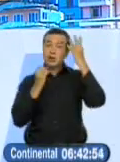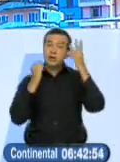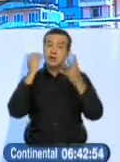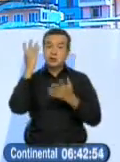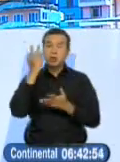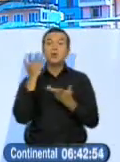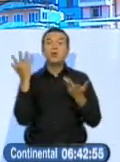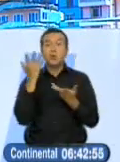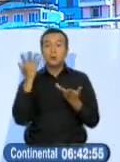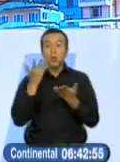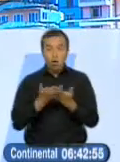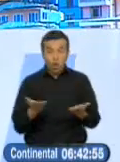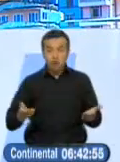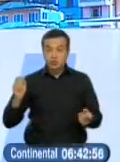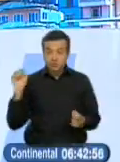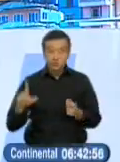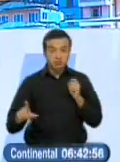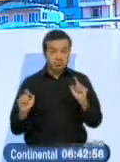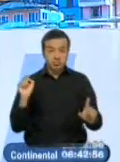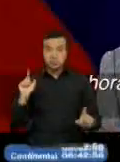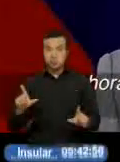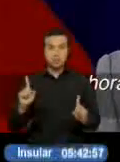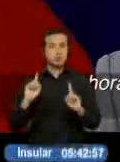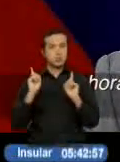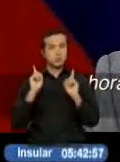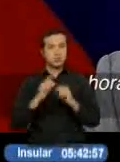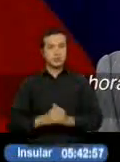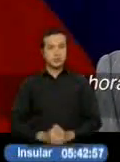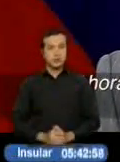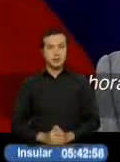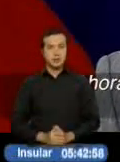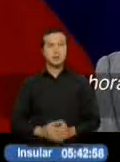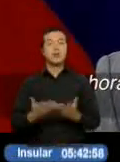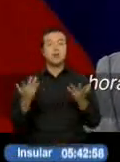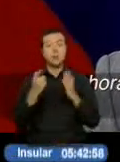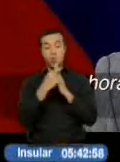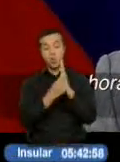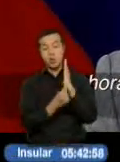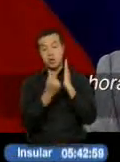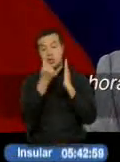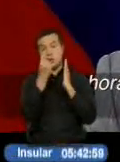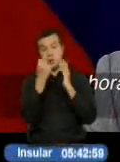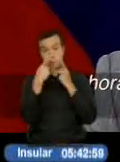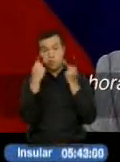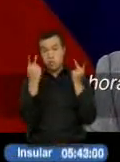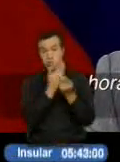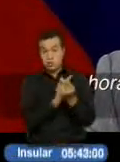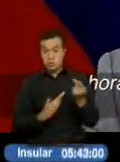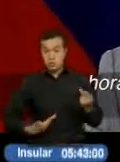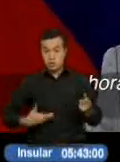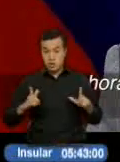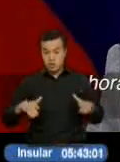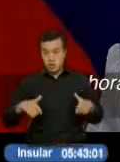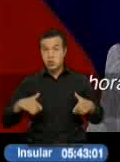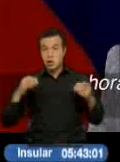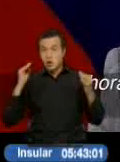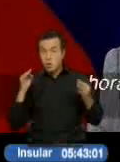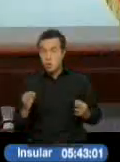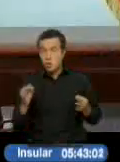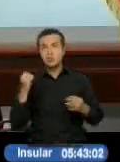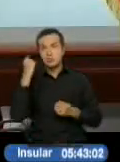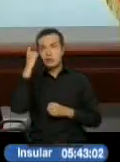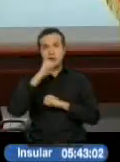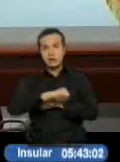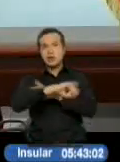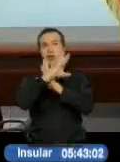los denominados paquetazos. La transparentación de las cuentas públicas al presidente Lenín Moreno le permite tener un panorama claro